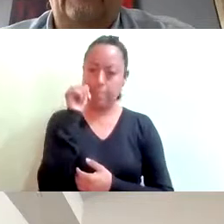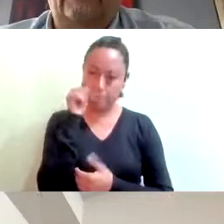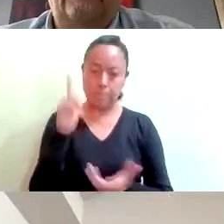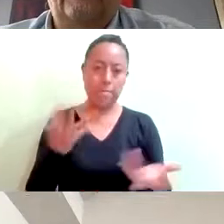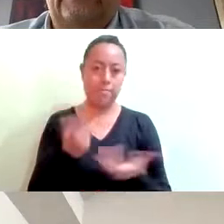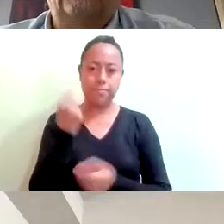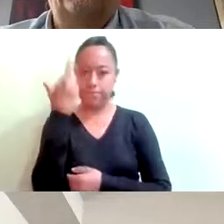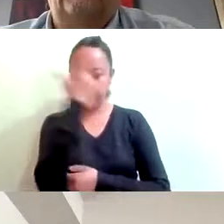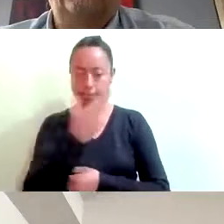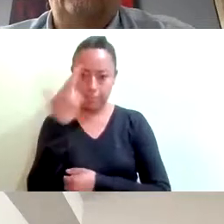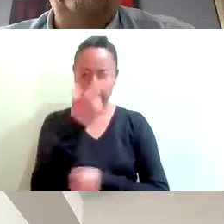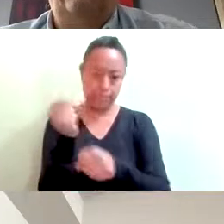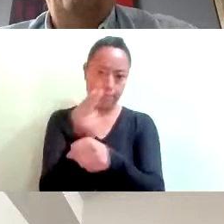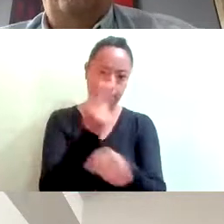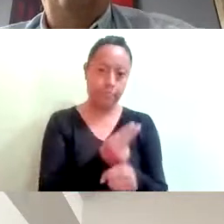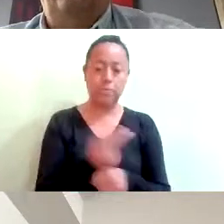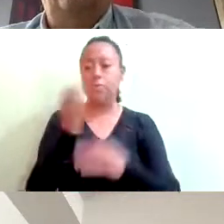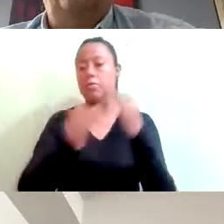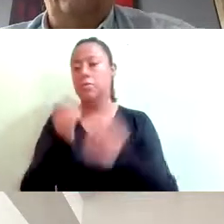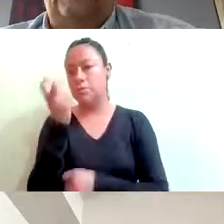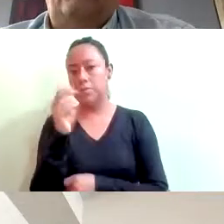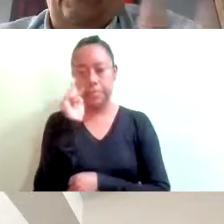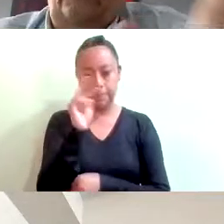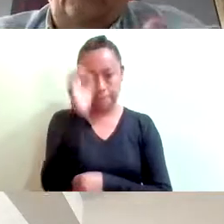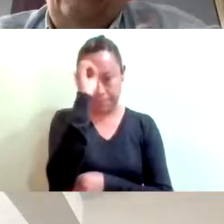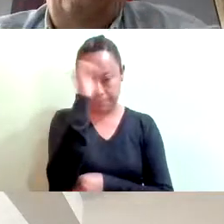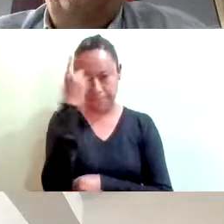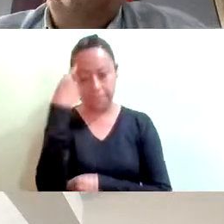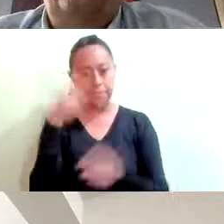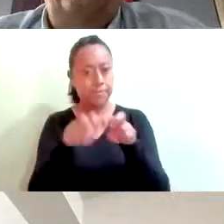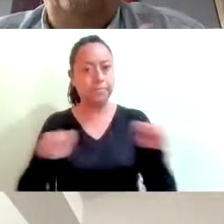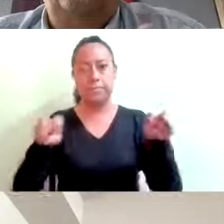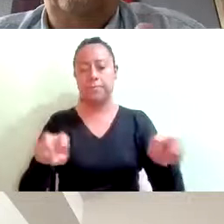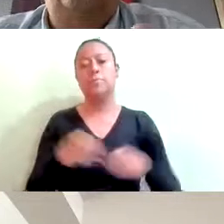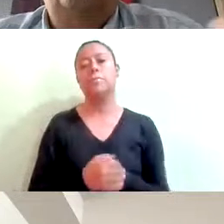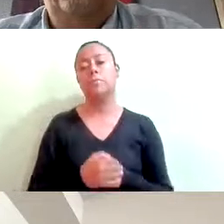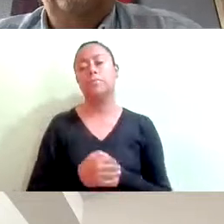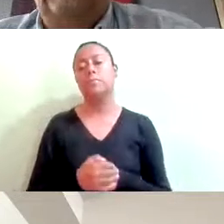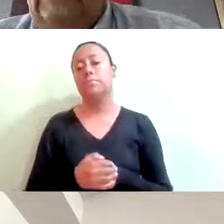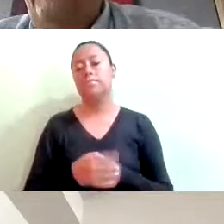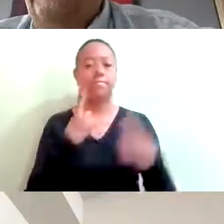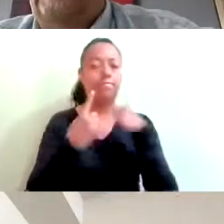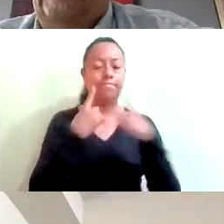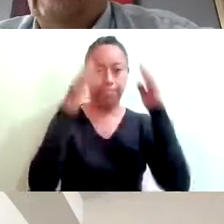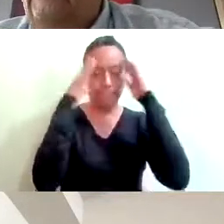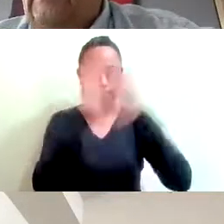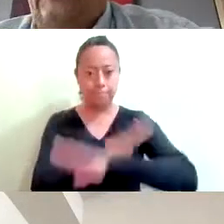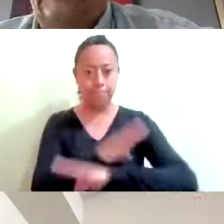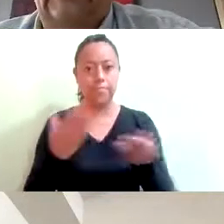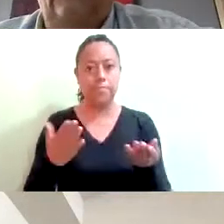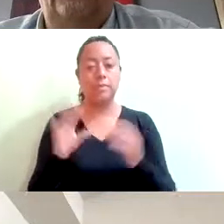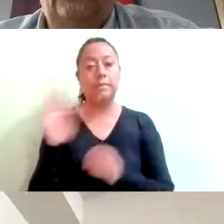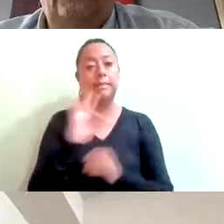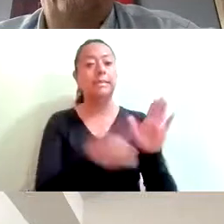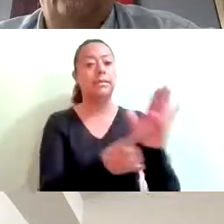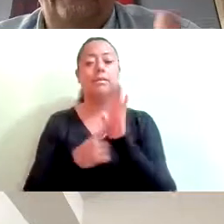puntual de las observaciones para efectos de llegar al Pleno con el máximo de los consensos. Si hay que presentar reservas, las